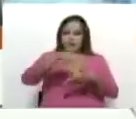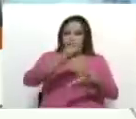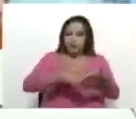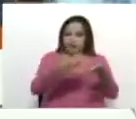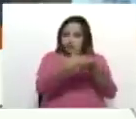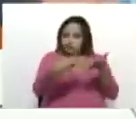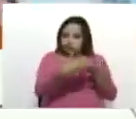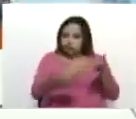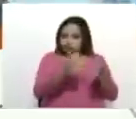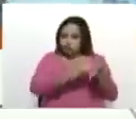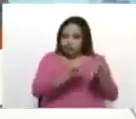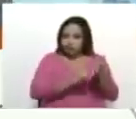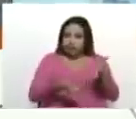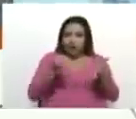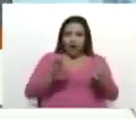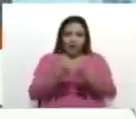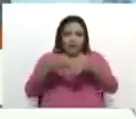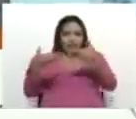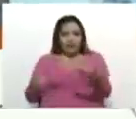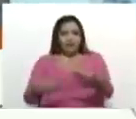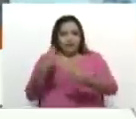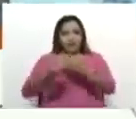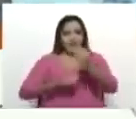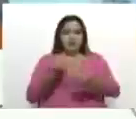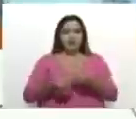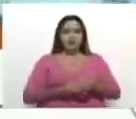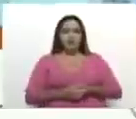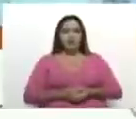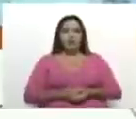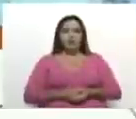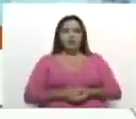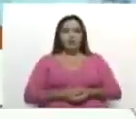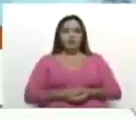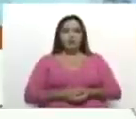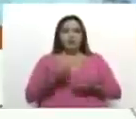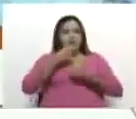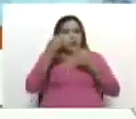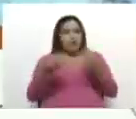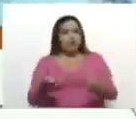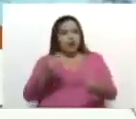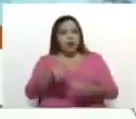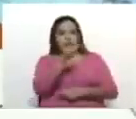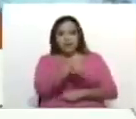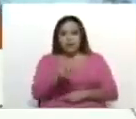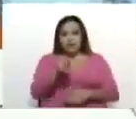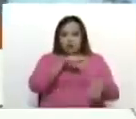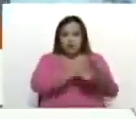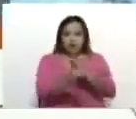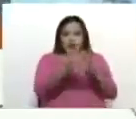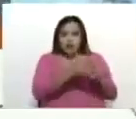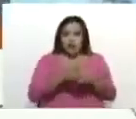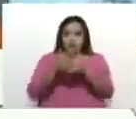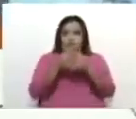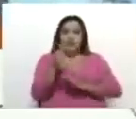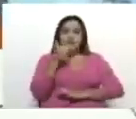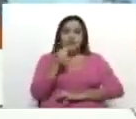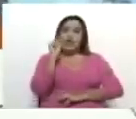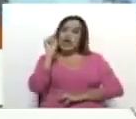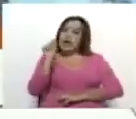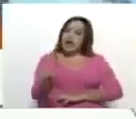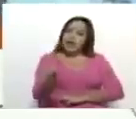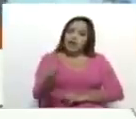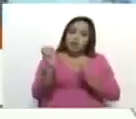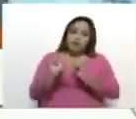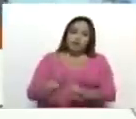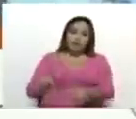habían expedientes realizados ya seguramente había burócratas en los Estados Unidos diciendo Esta es